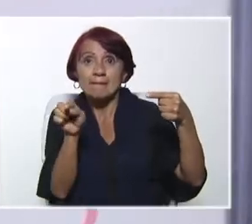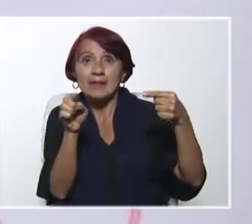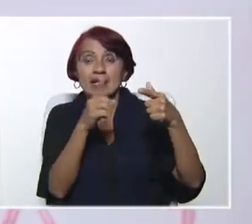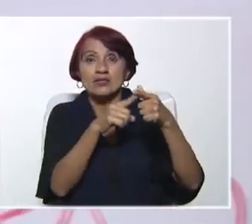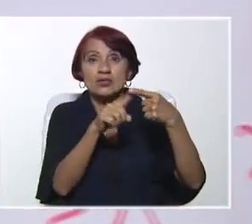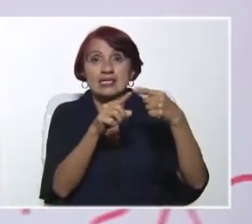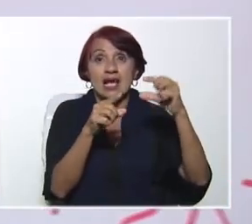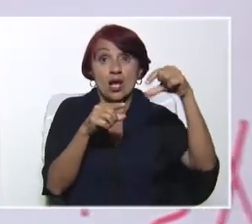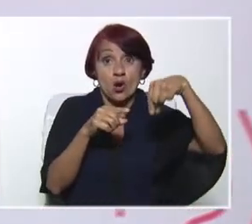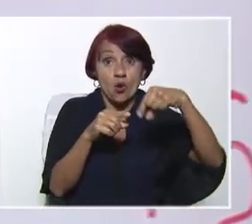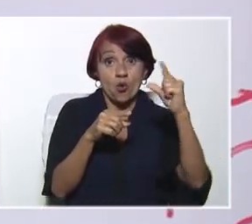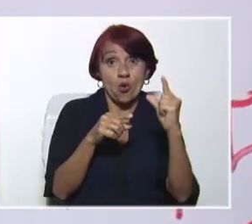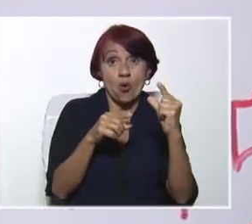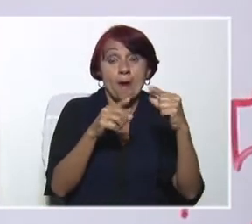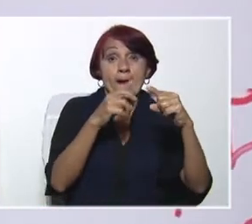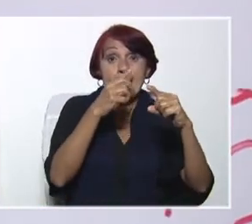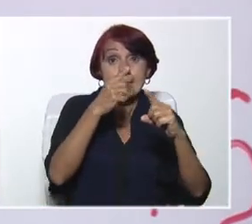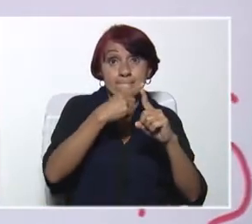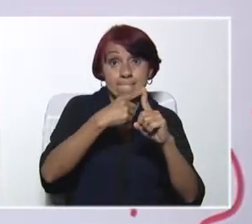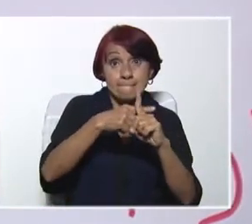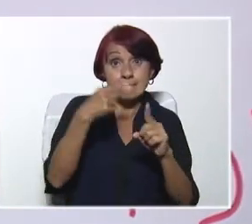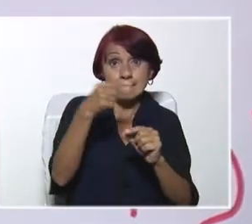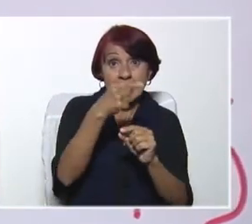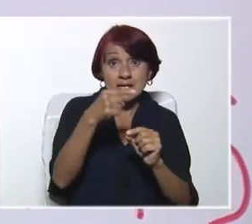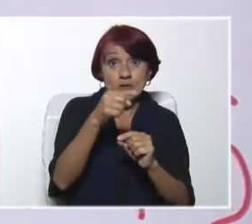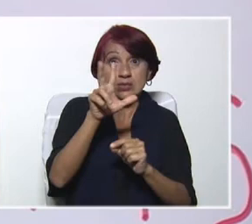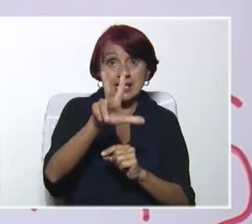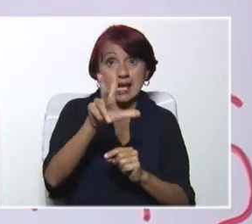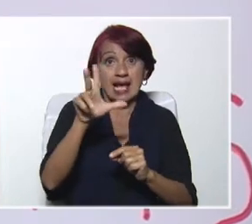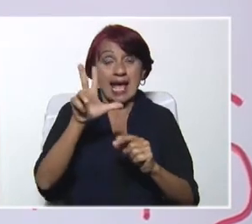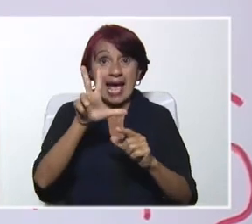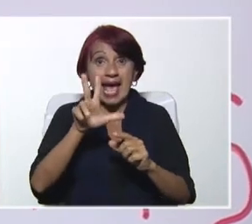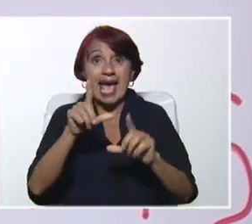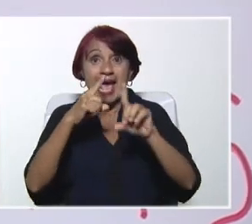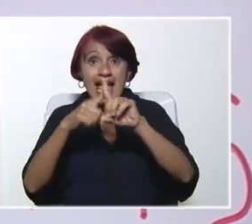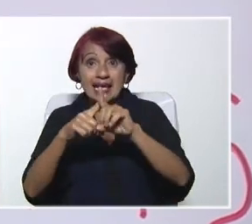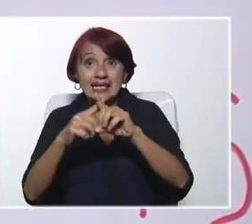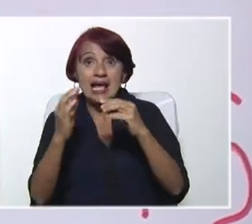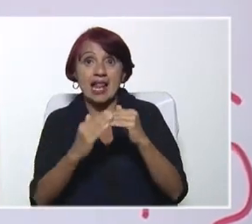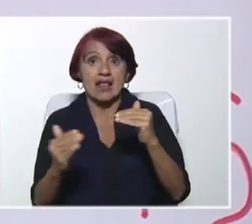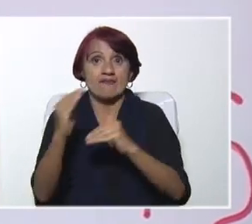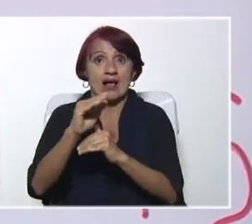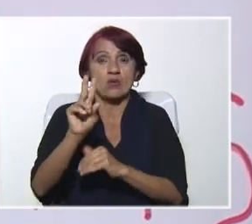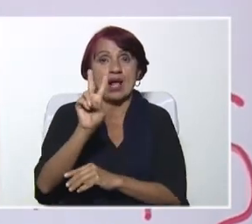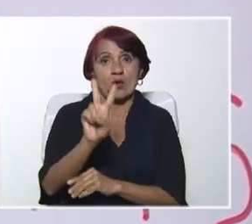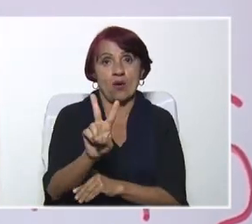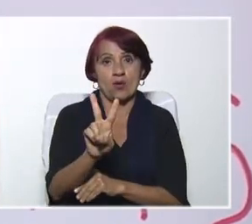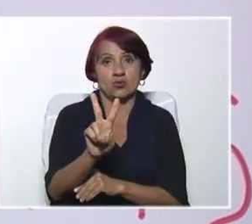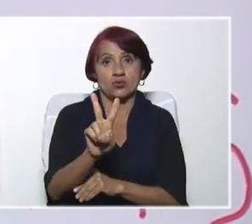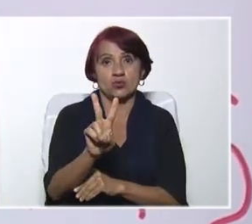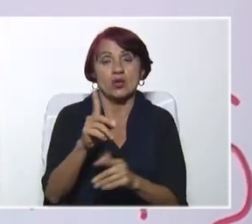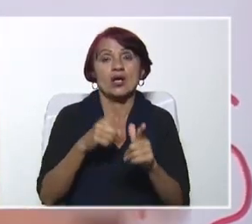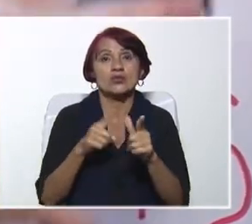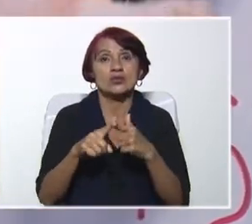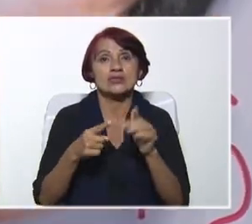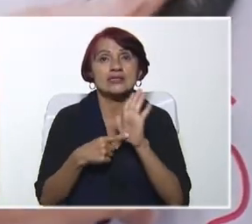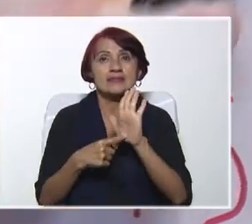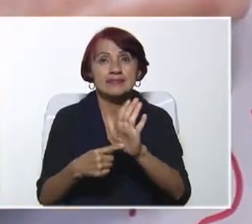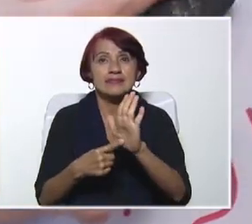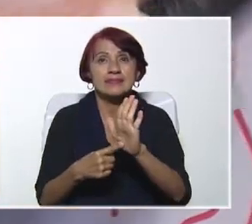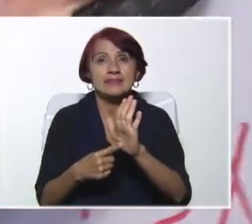menos 2x más 3x al cuadrado, y tendríamos